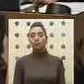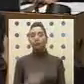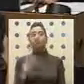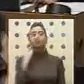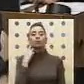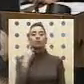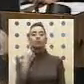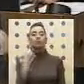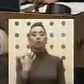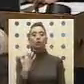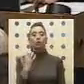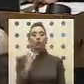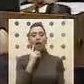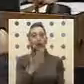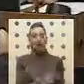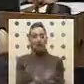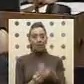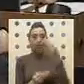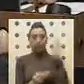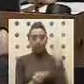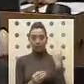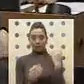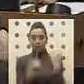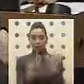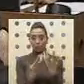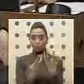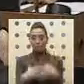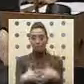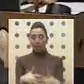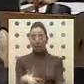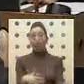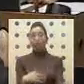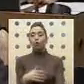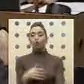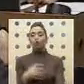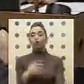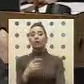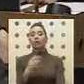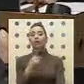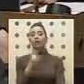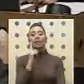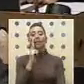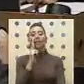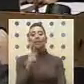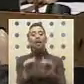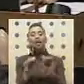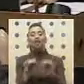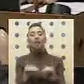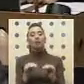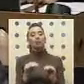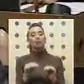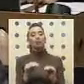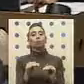porque existía un mecanismo que supuestamente tenía la misma pretensión,